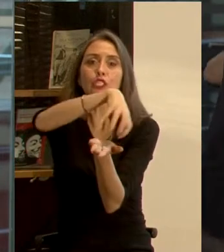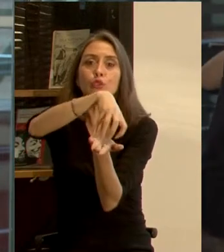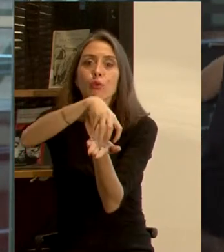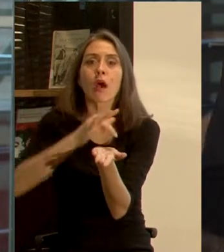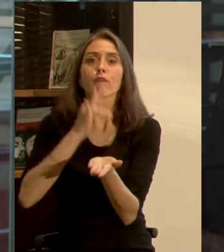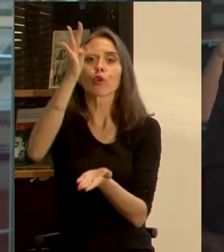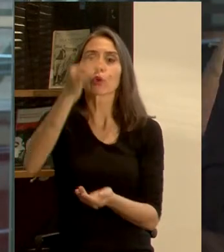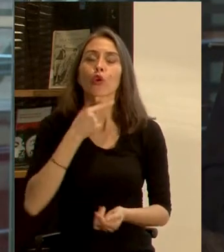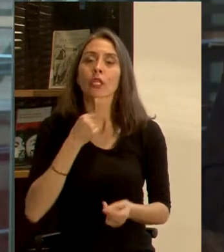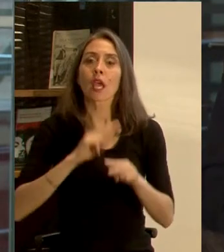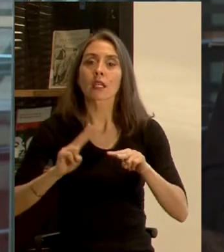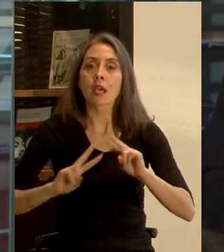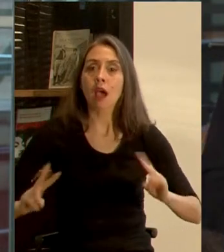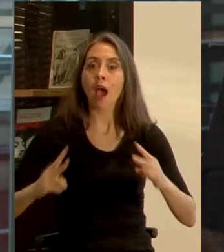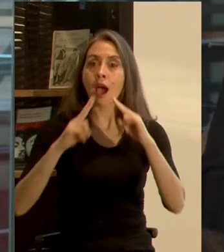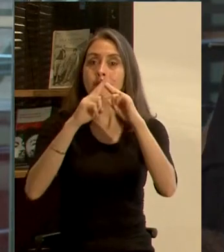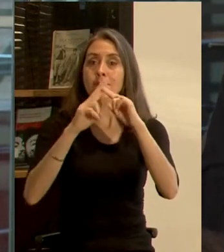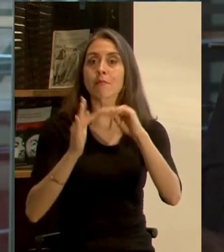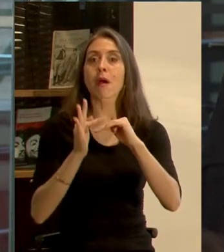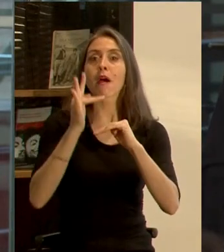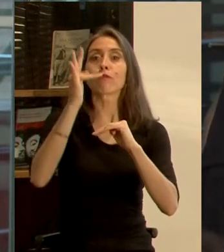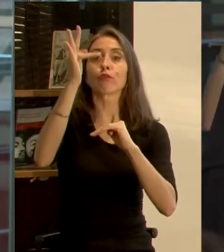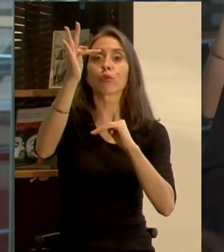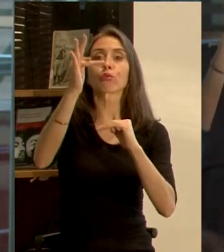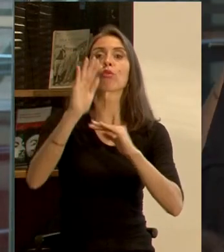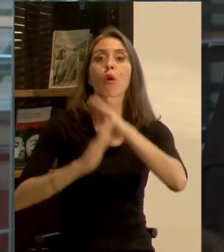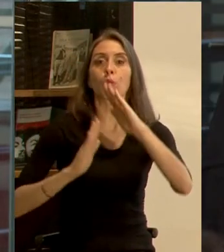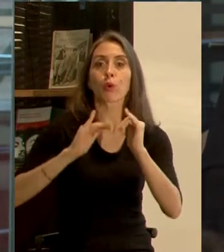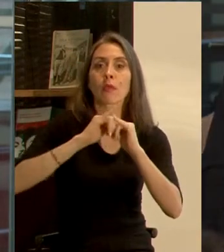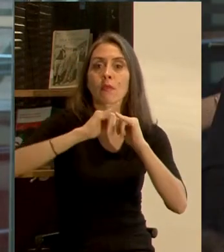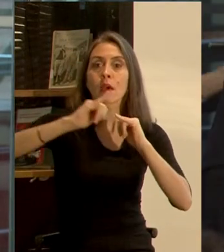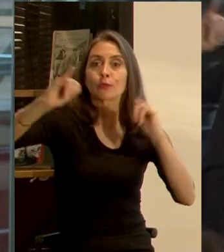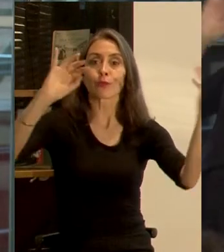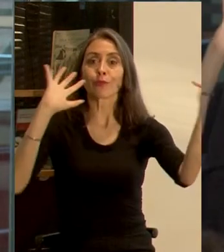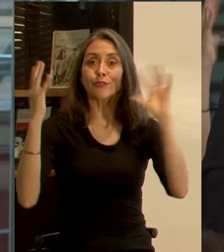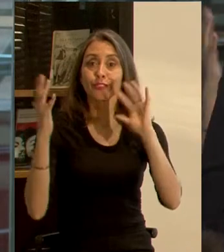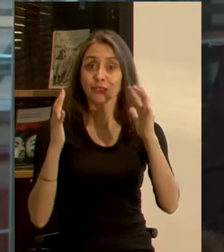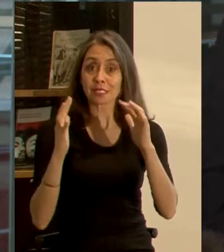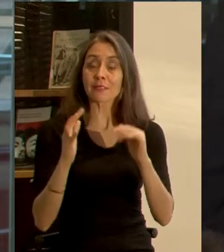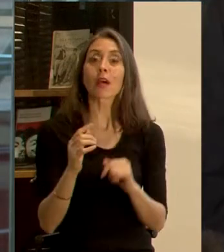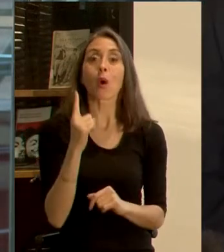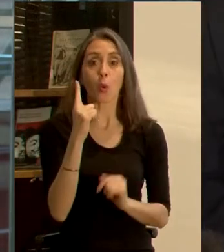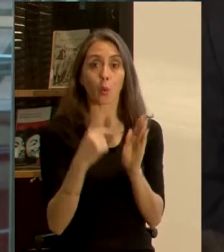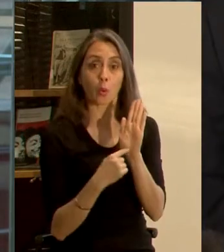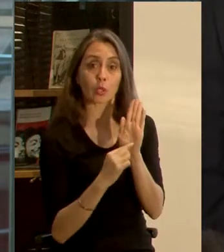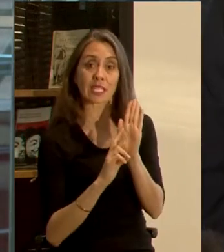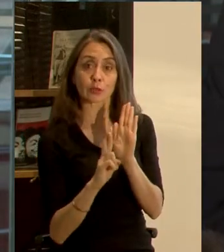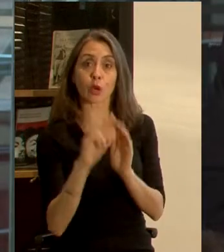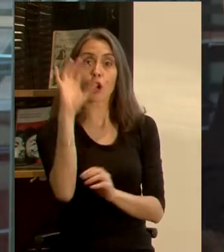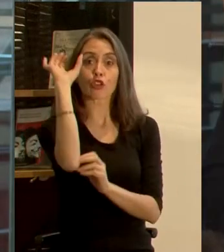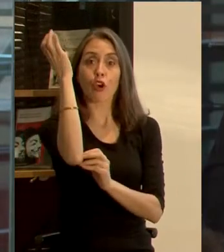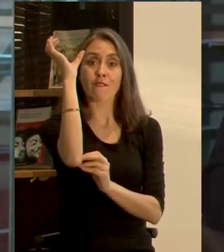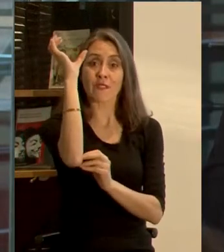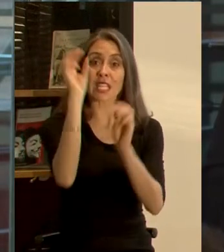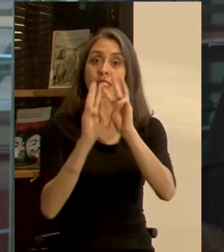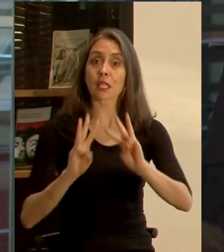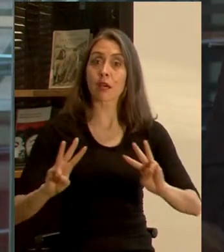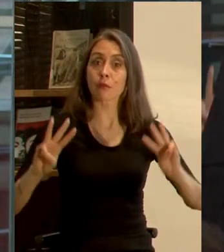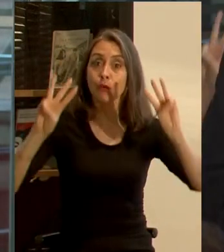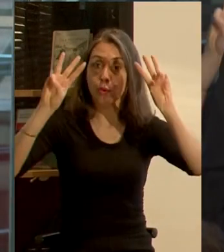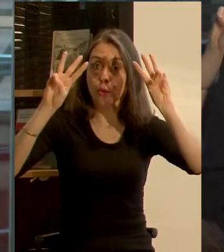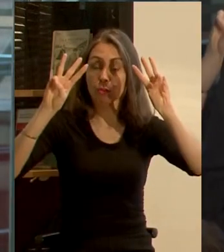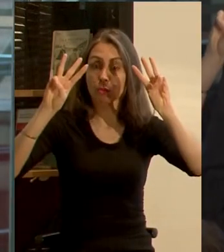aspiramos construir para lograr un futuro sostenible. Cabe recordar que uno de los resultados de la Conferencia de las